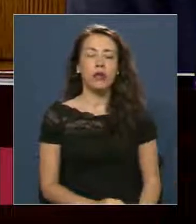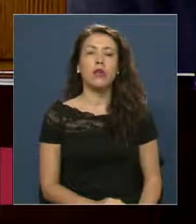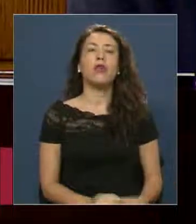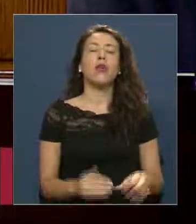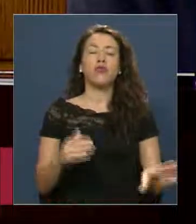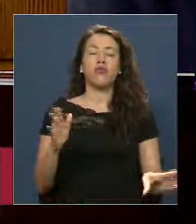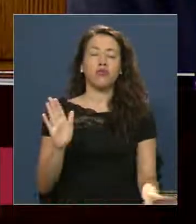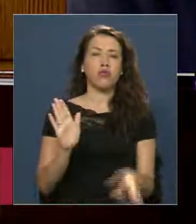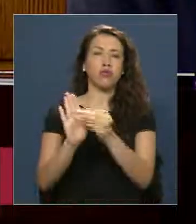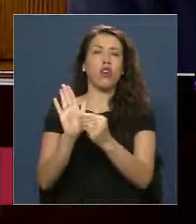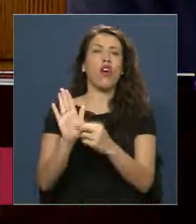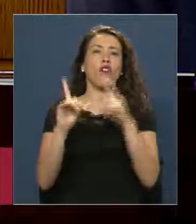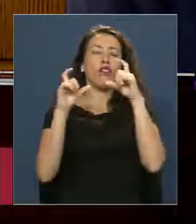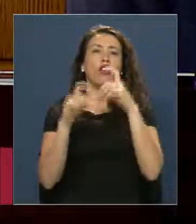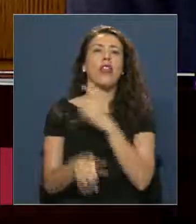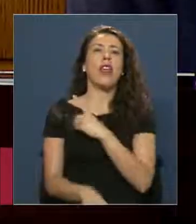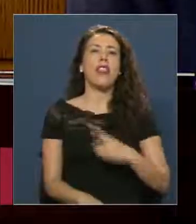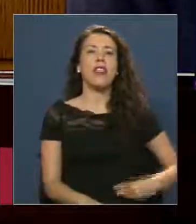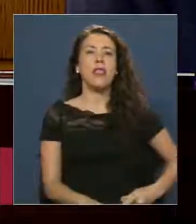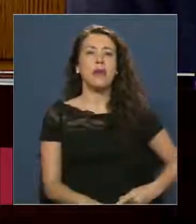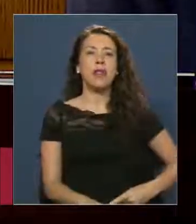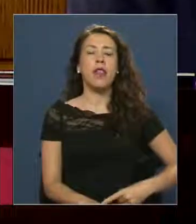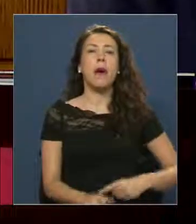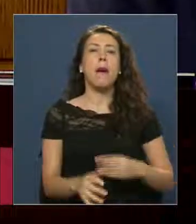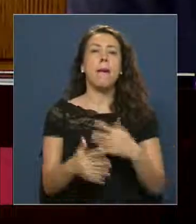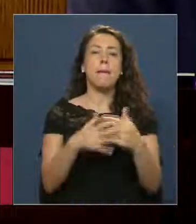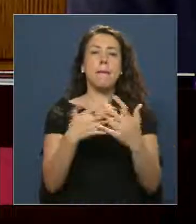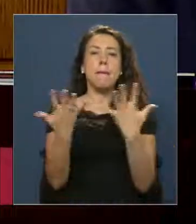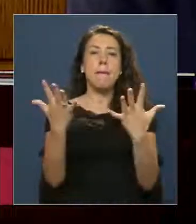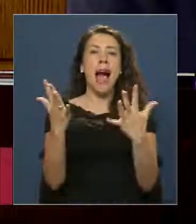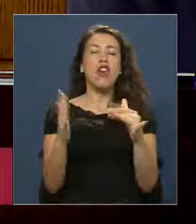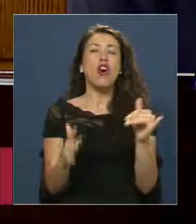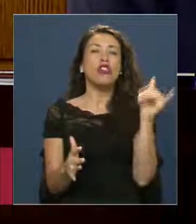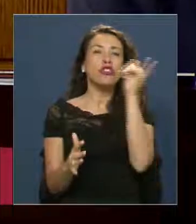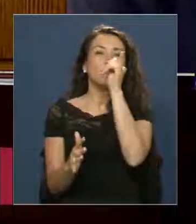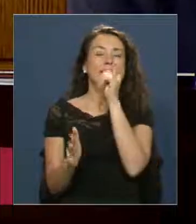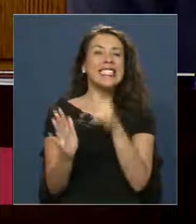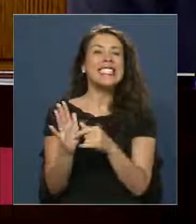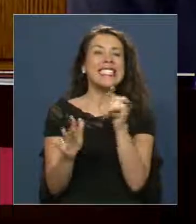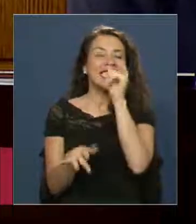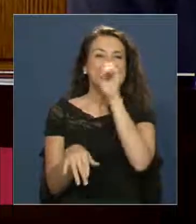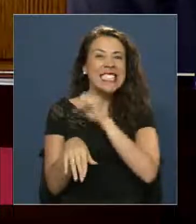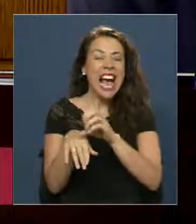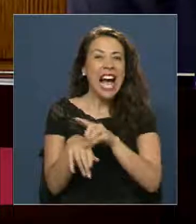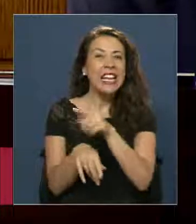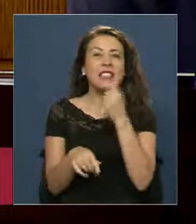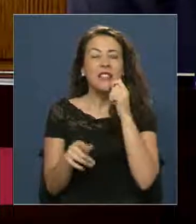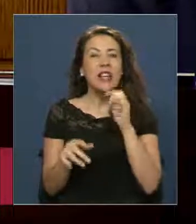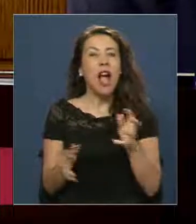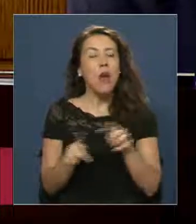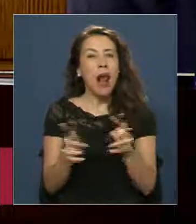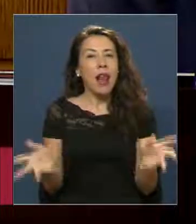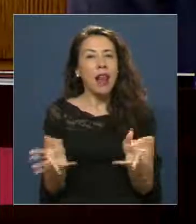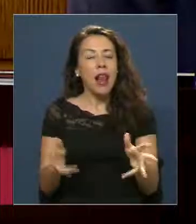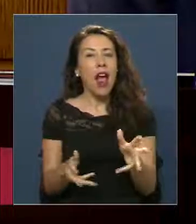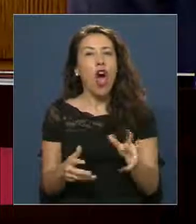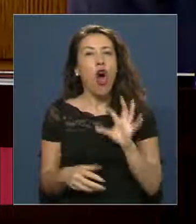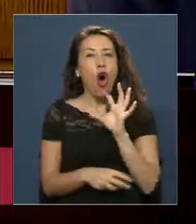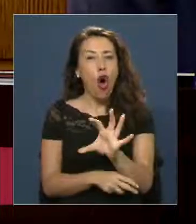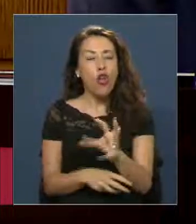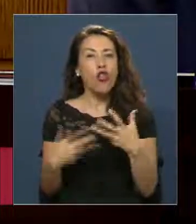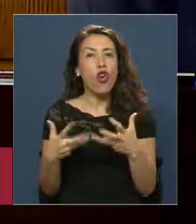una foto de parlamentarios con las manos manchadas con sangre, ¿es incitación al odio? ¿Es incitación a la